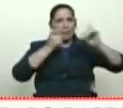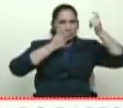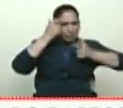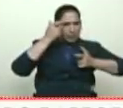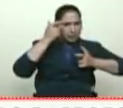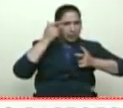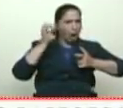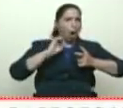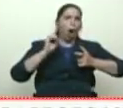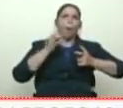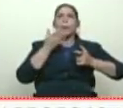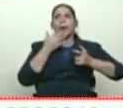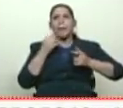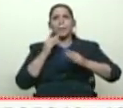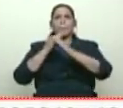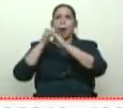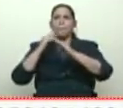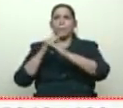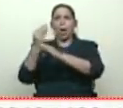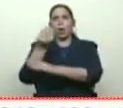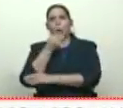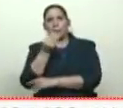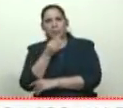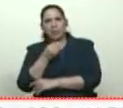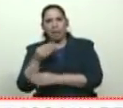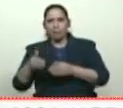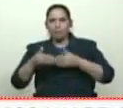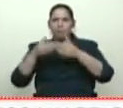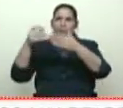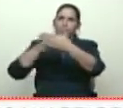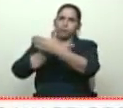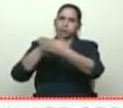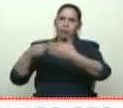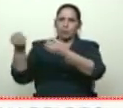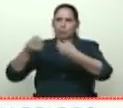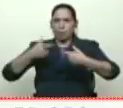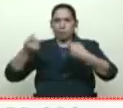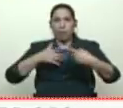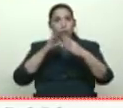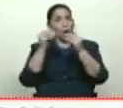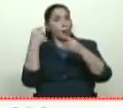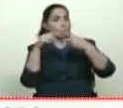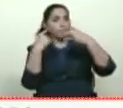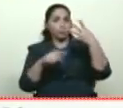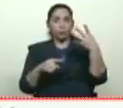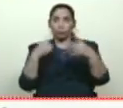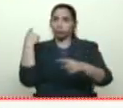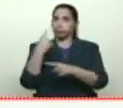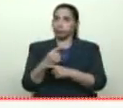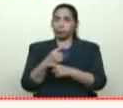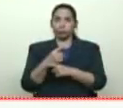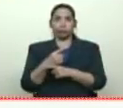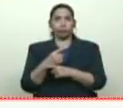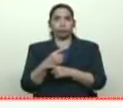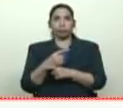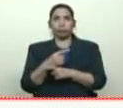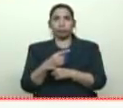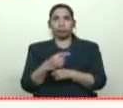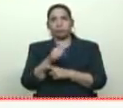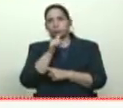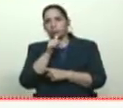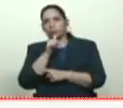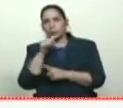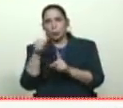que traigamos comida, el bloqueo marítimo para traer las cosas. Bueno, todas estas cosas, ¿verdad?, están dirigidas